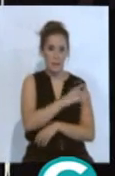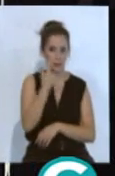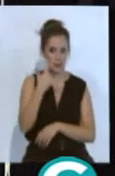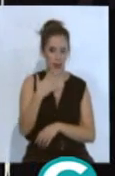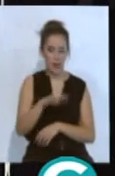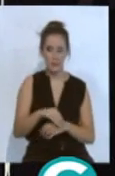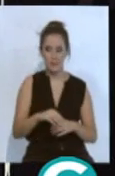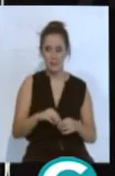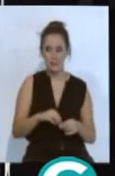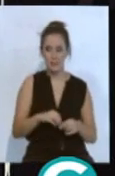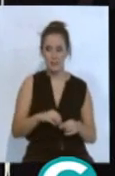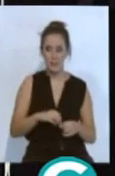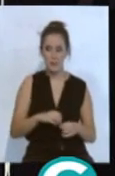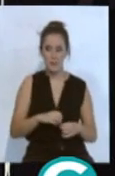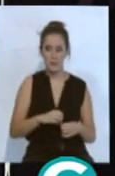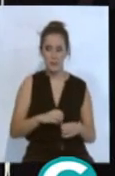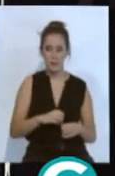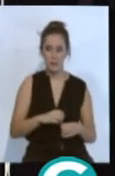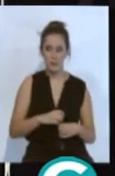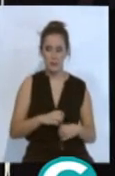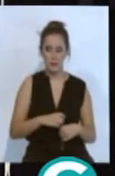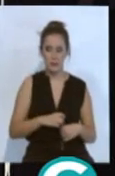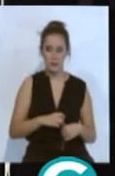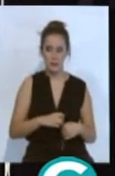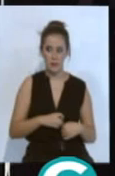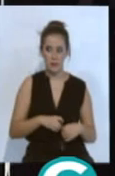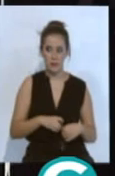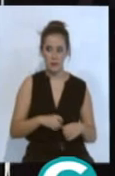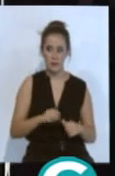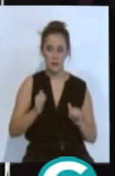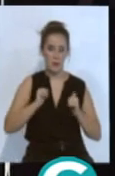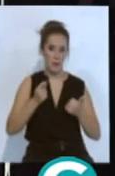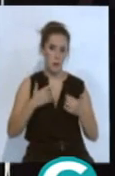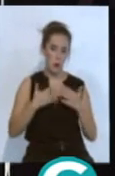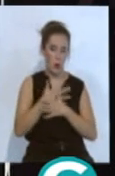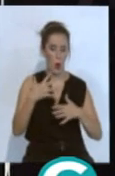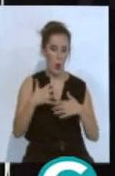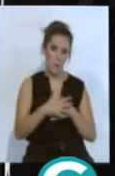eso? Bueno, nada, pues vamos a empezar con un pequeño popurrí, ¿no?